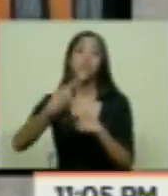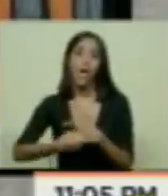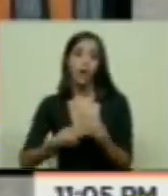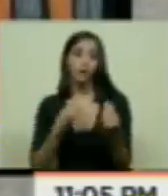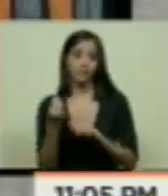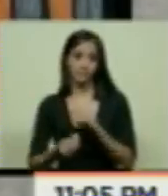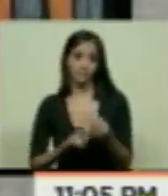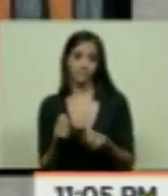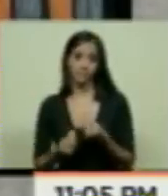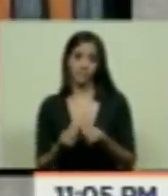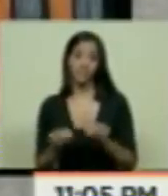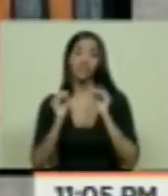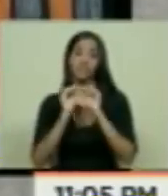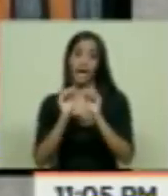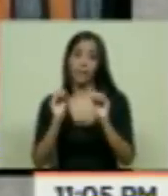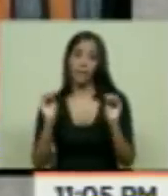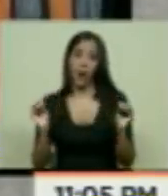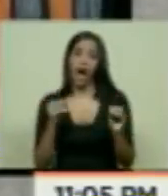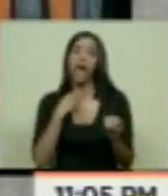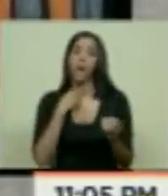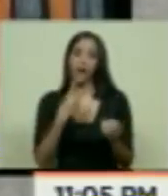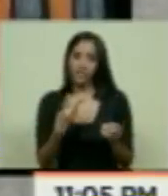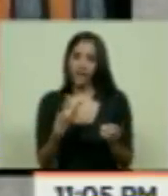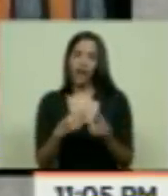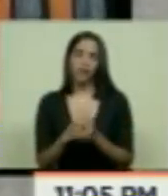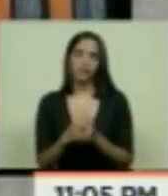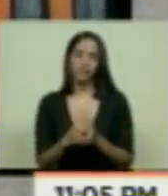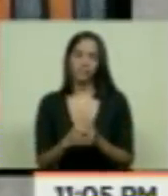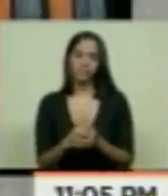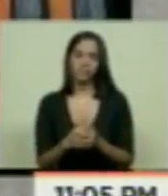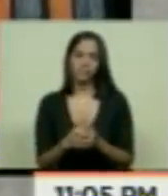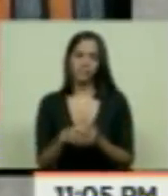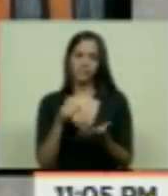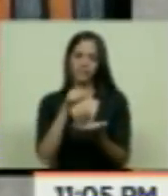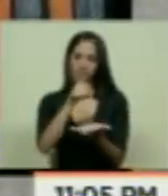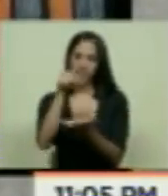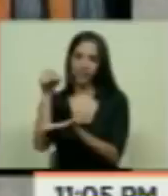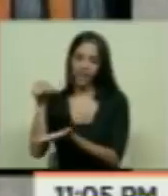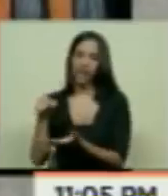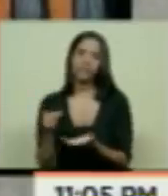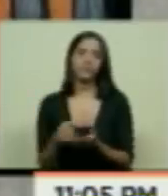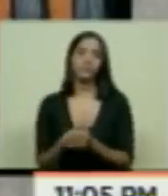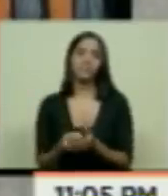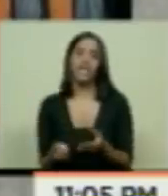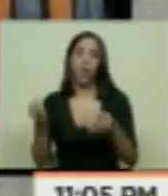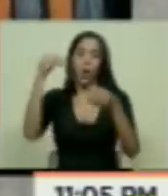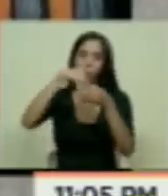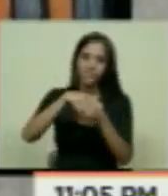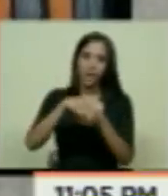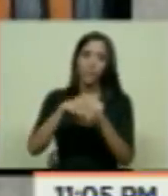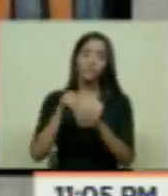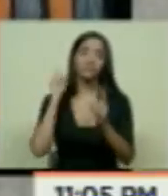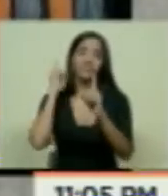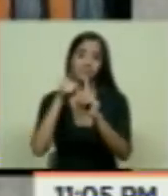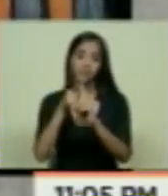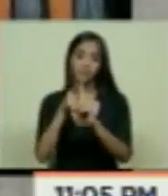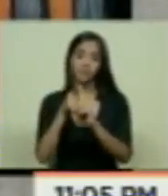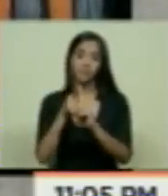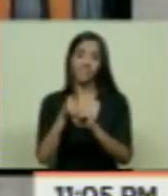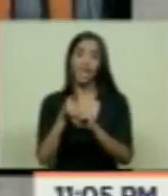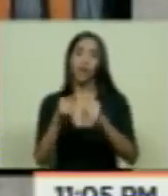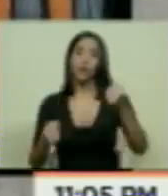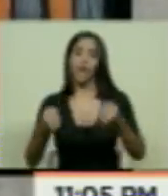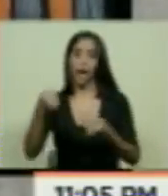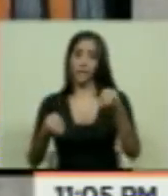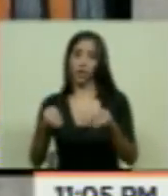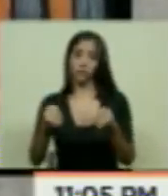hacemos? Llamamos a los voceros de los CLAP, de las comunidades que vamos a distribuir, y los montamos cada uno desde la planta en un camión. Es